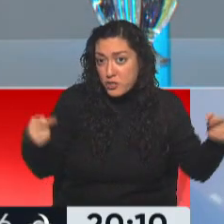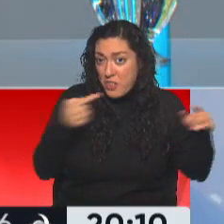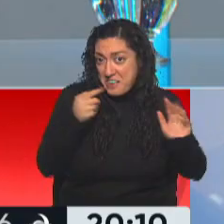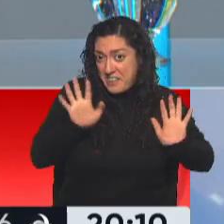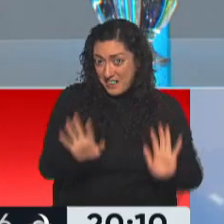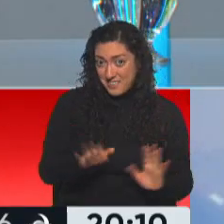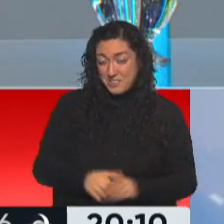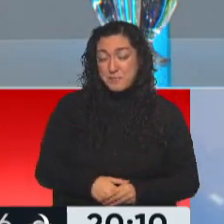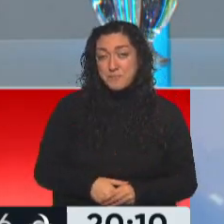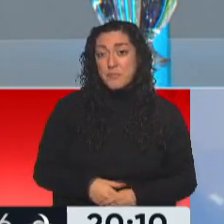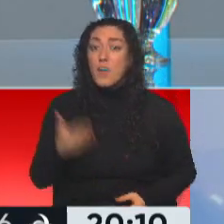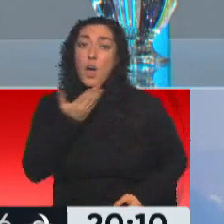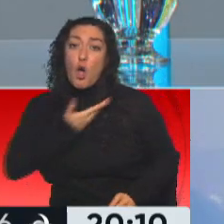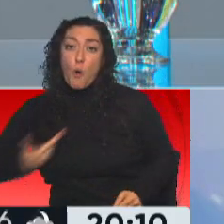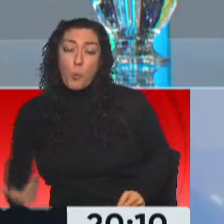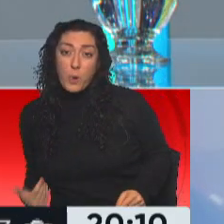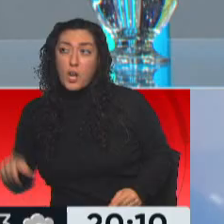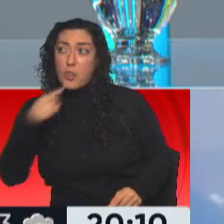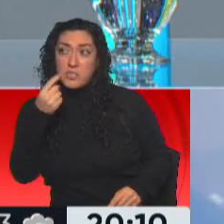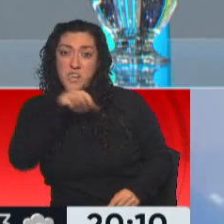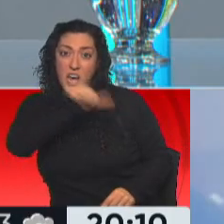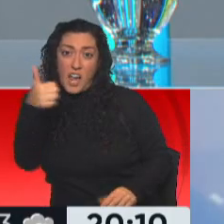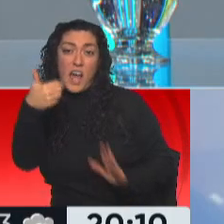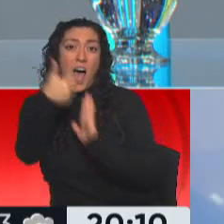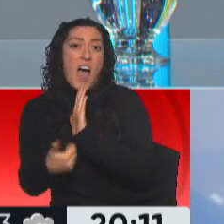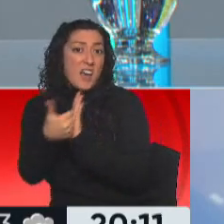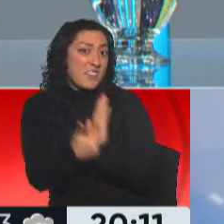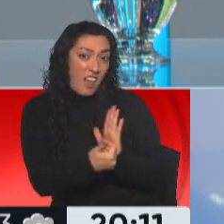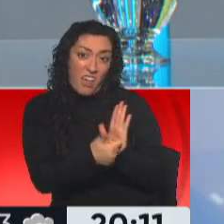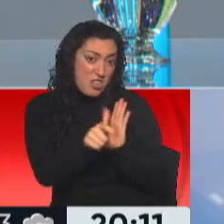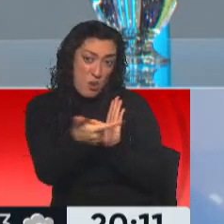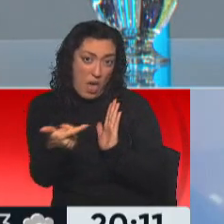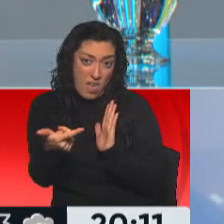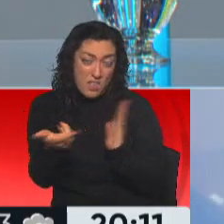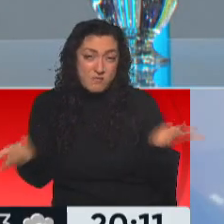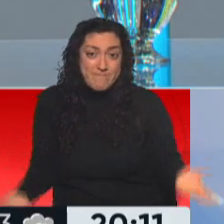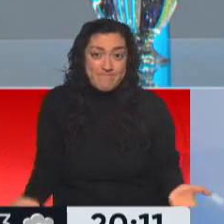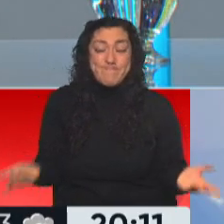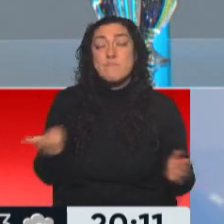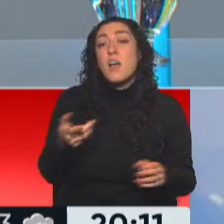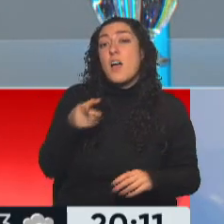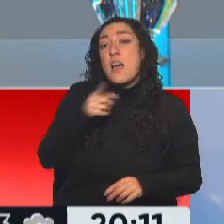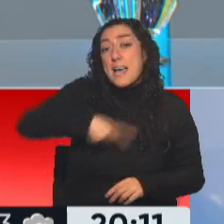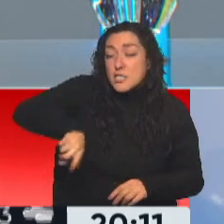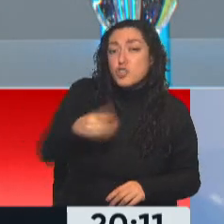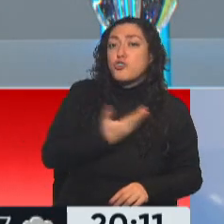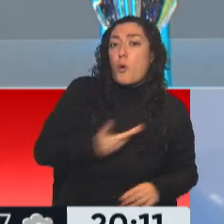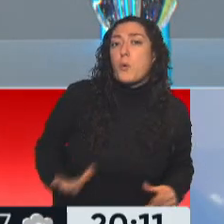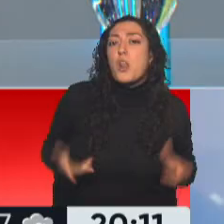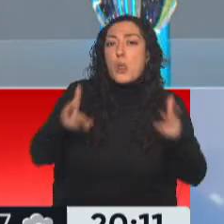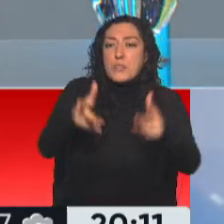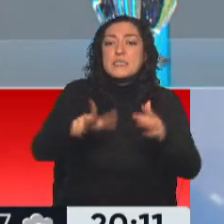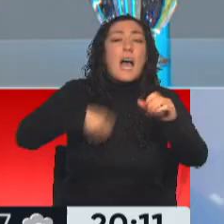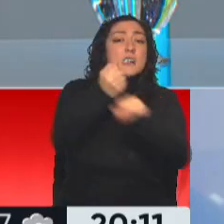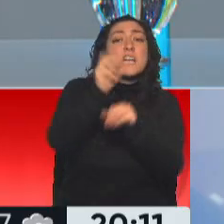El tema es que el oficialismo plantea una victoria, pero no muestra las actas, ¿no? Que ese es el tema. Ellos lo que plantean un poco desde el gobierno es que tienen hasta